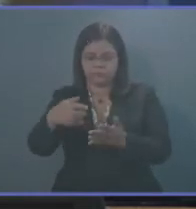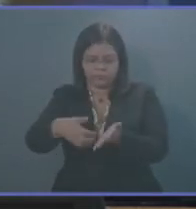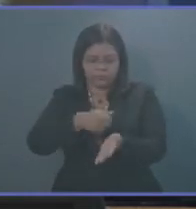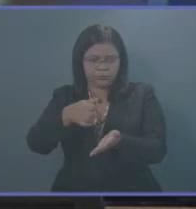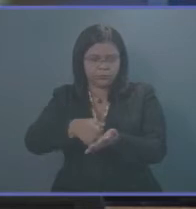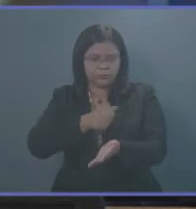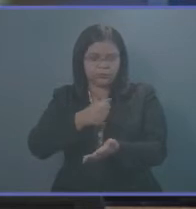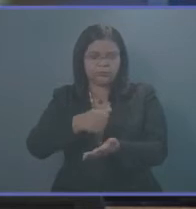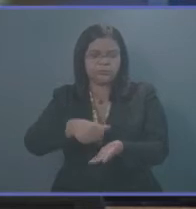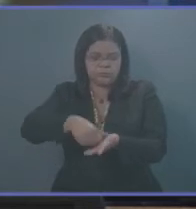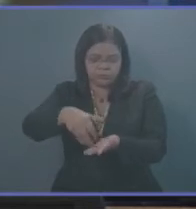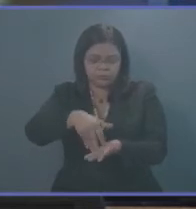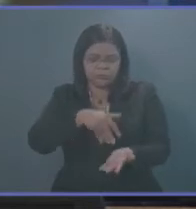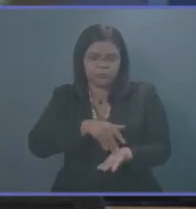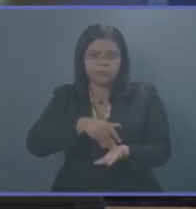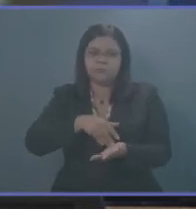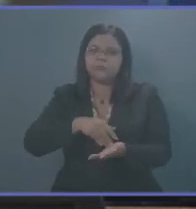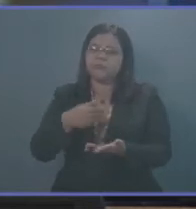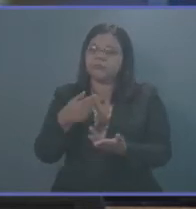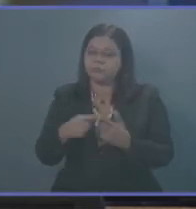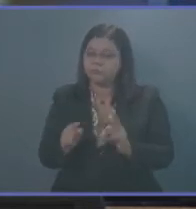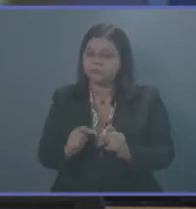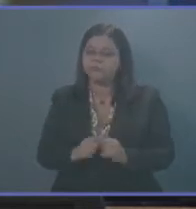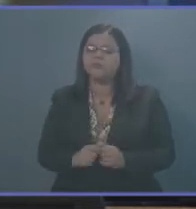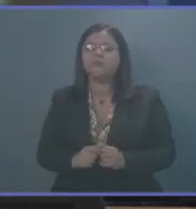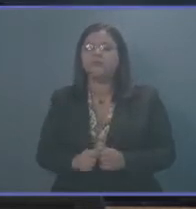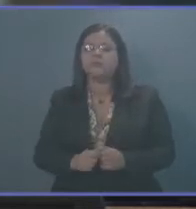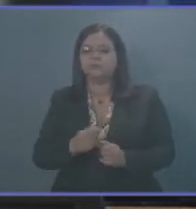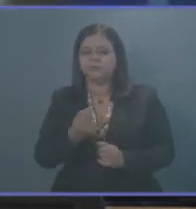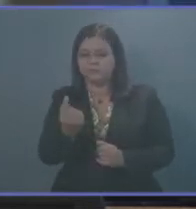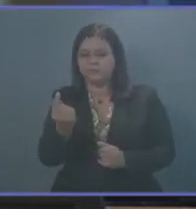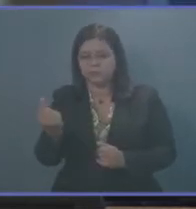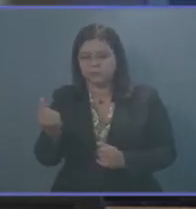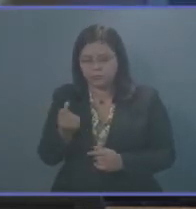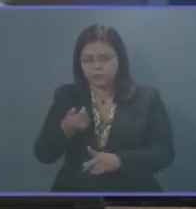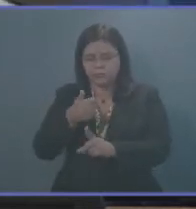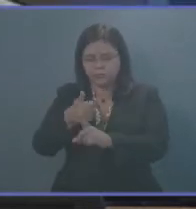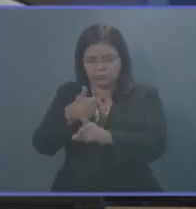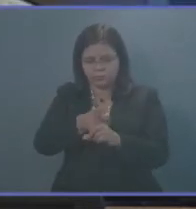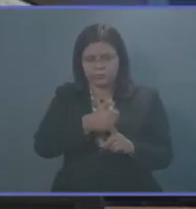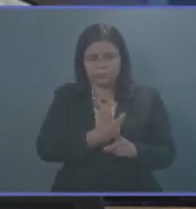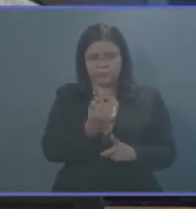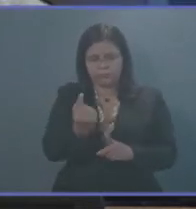los tributos exigidos por el municipio sin contraprestación alguna individualizada.